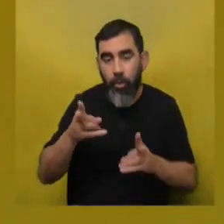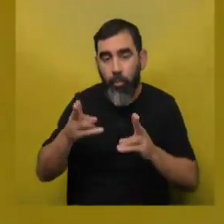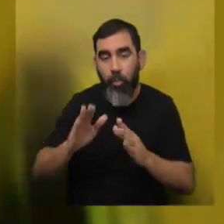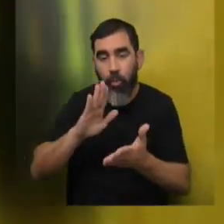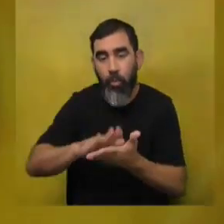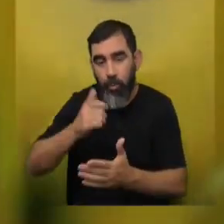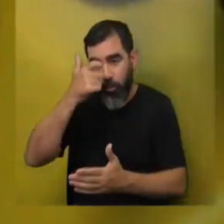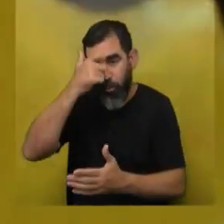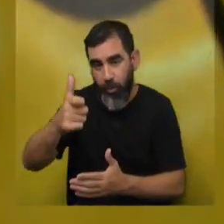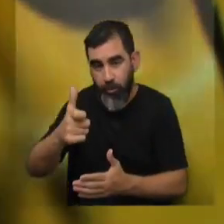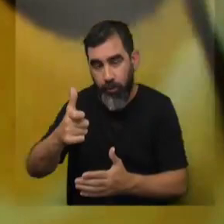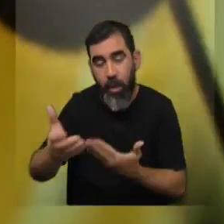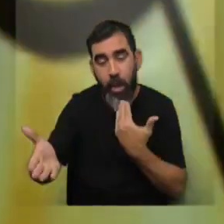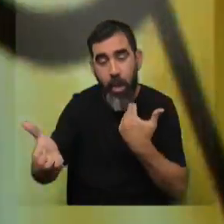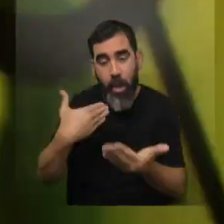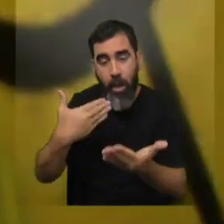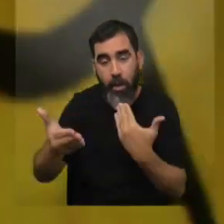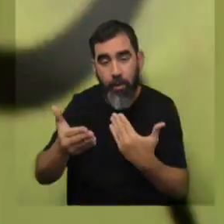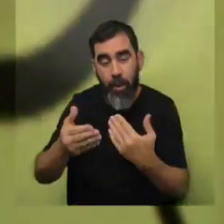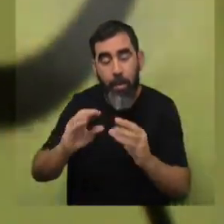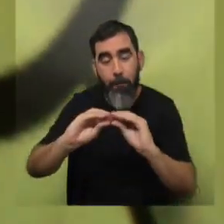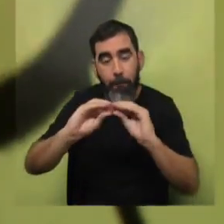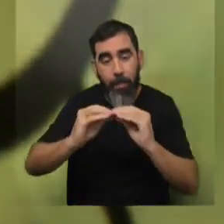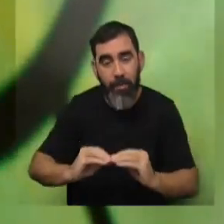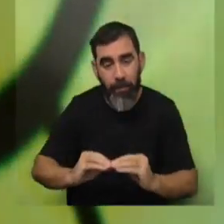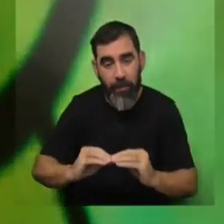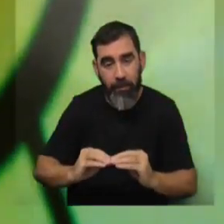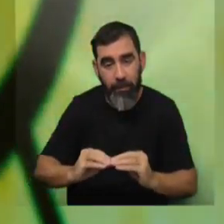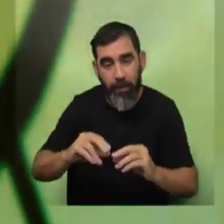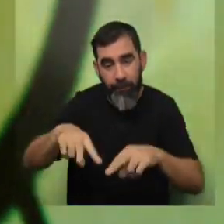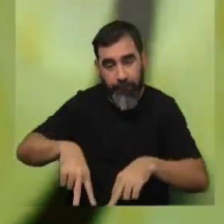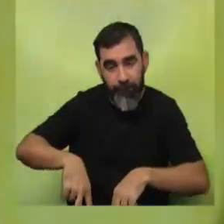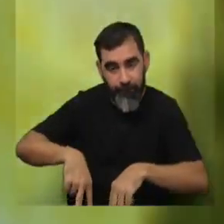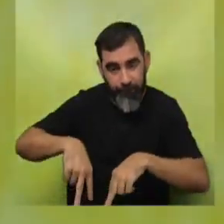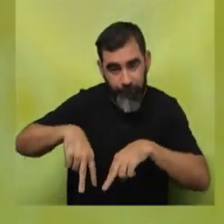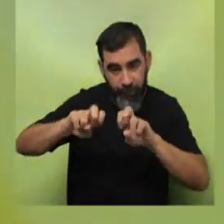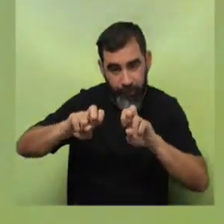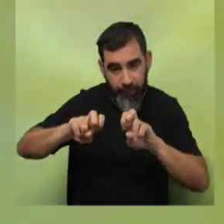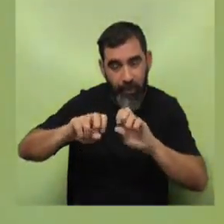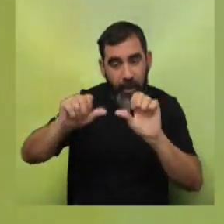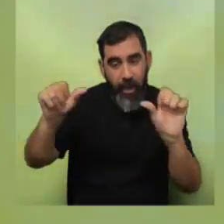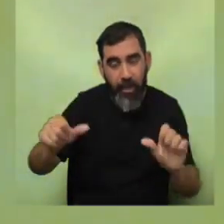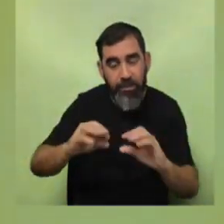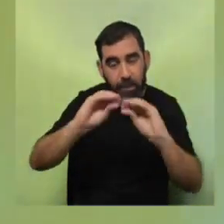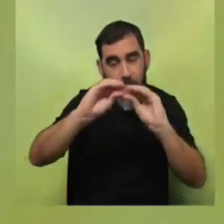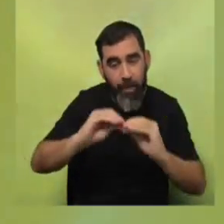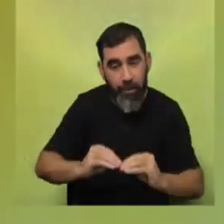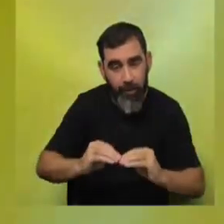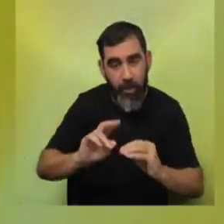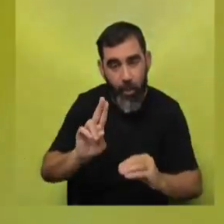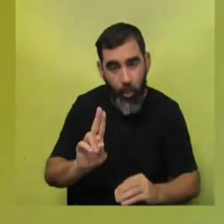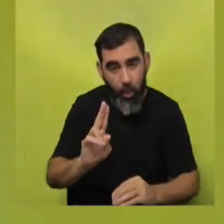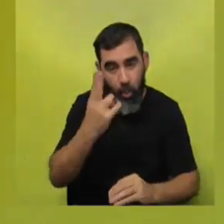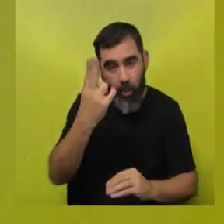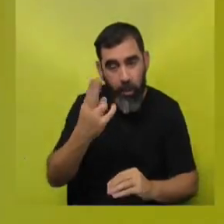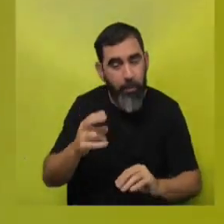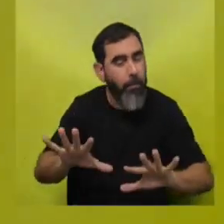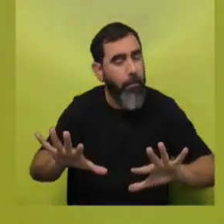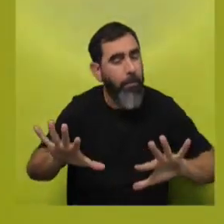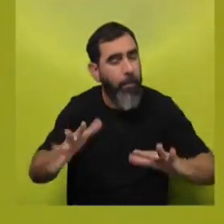Sobre Ciencia para hablar de matemáticas, para hablar de investigación que se hace en matemáticas en nuestro país. ¿Para